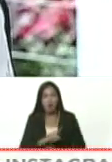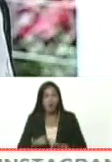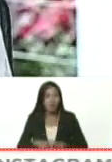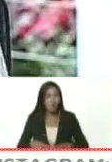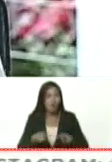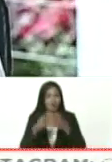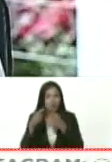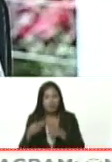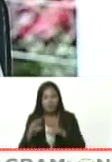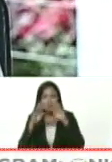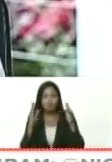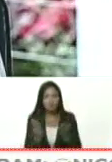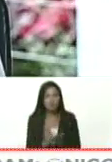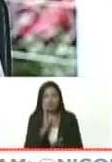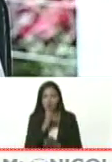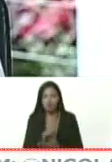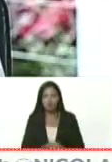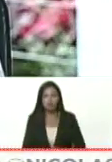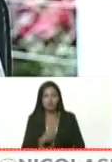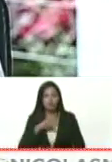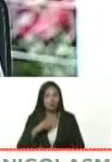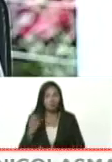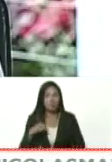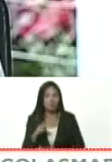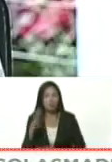planeta Tierra, y hoy tenemos